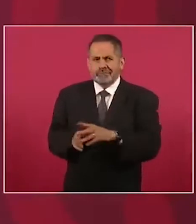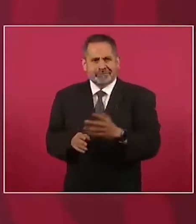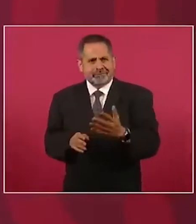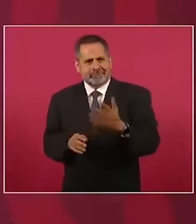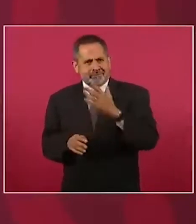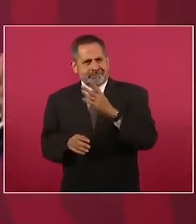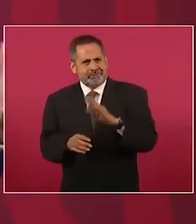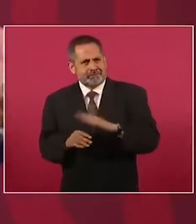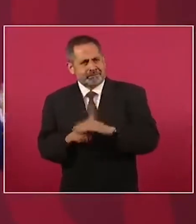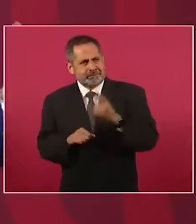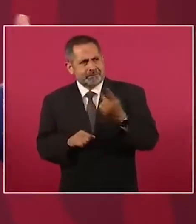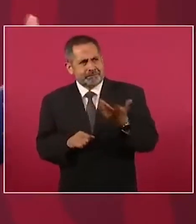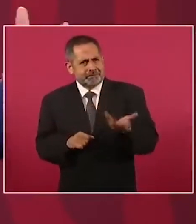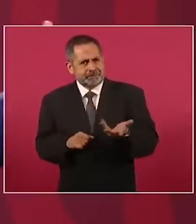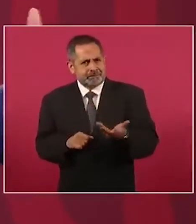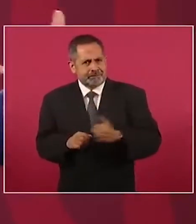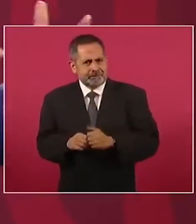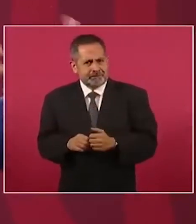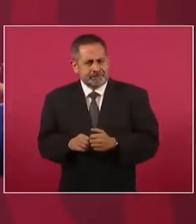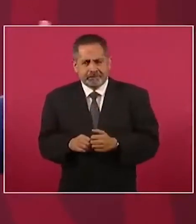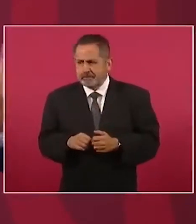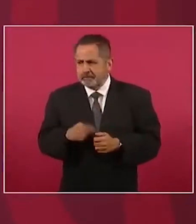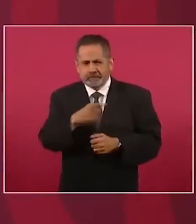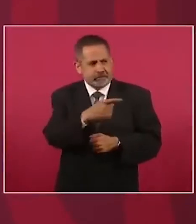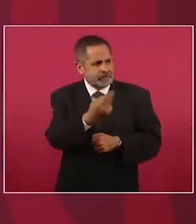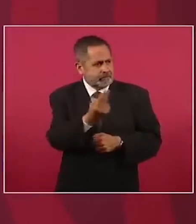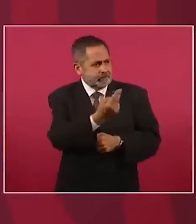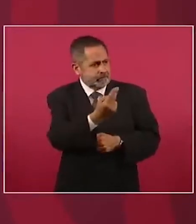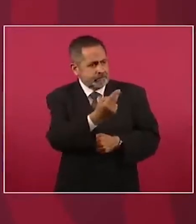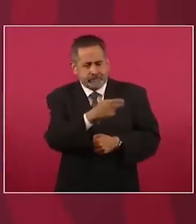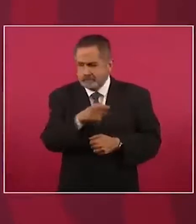la falta de trabajadores